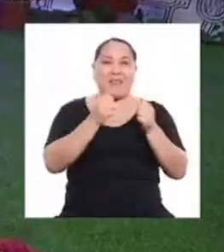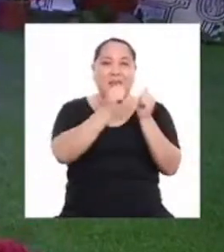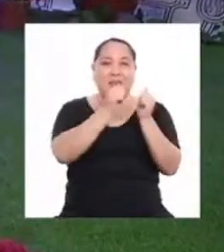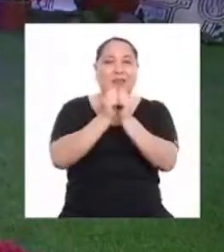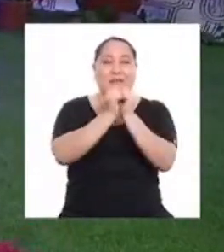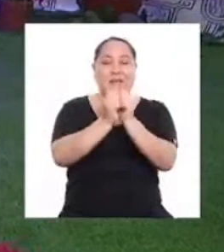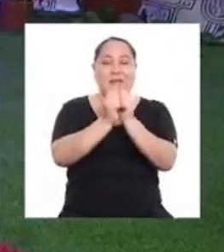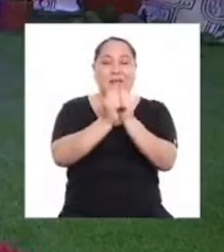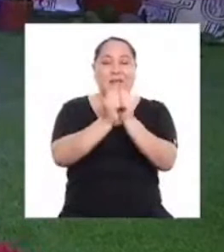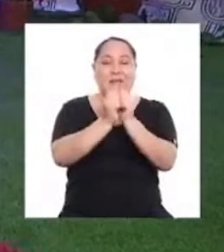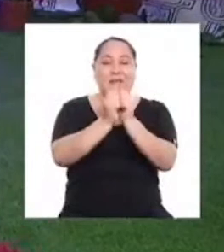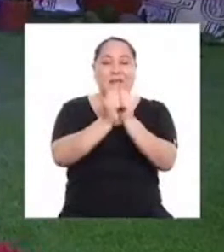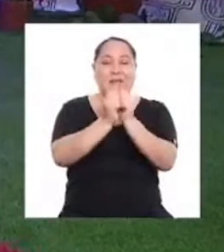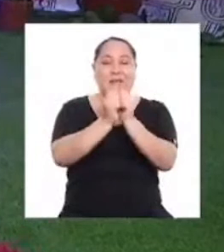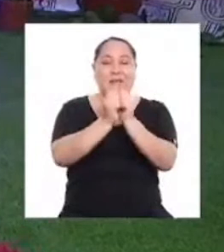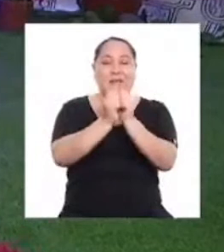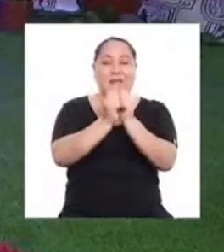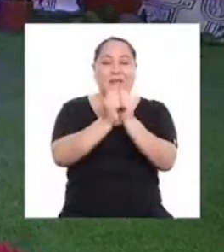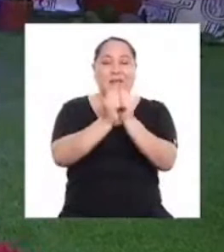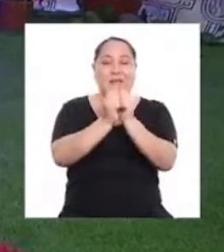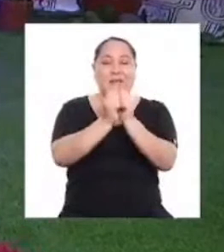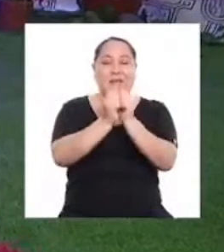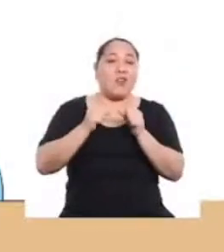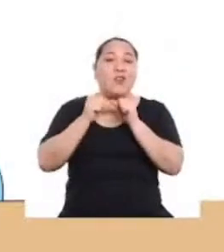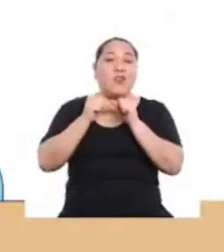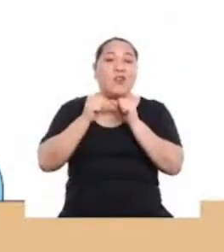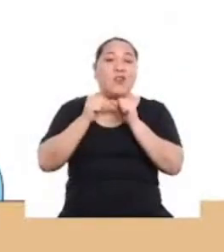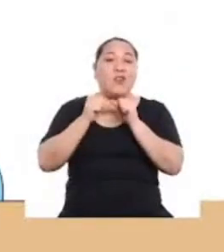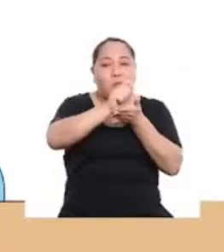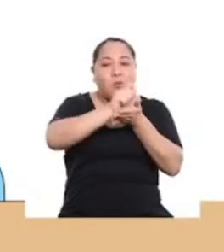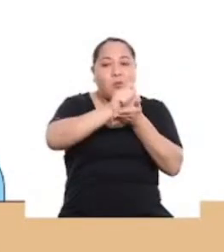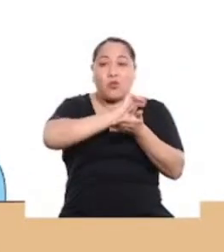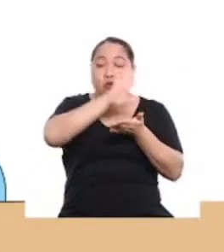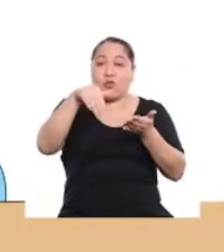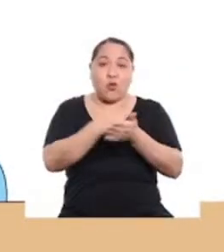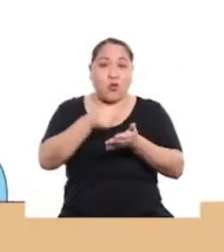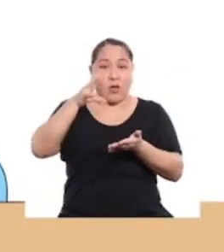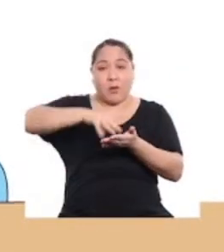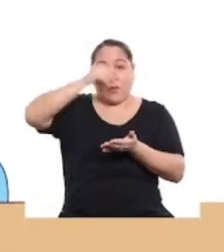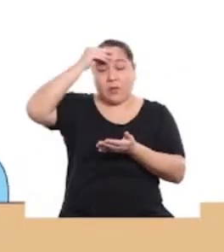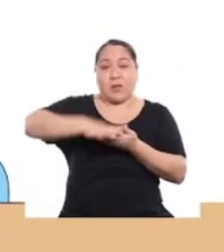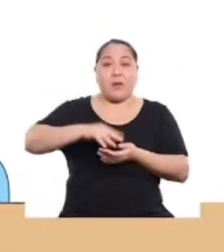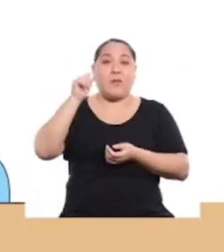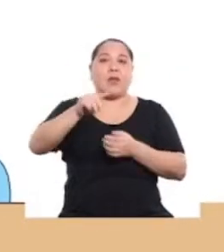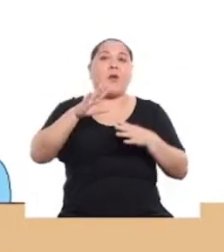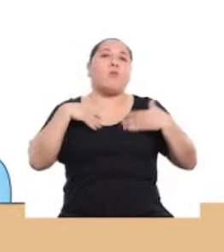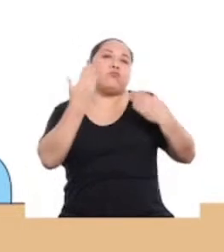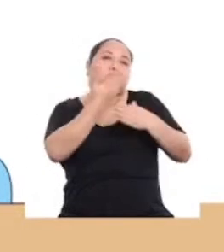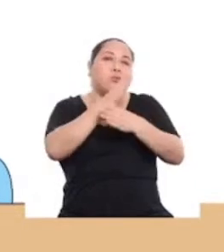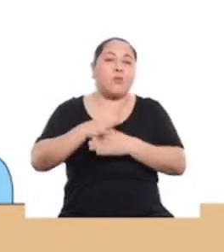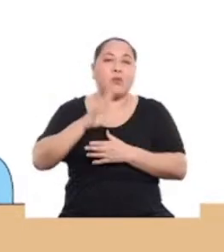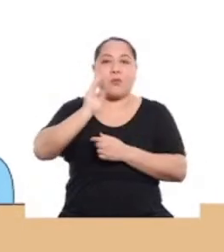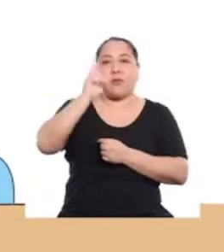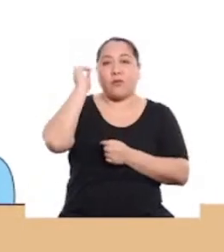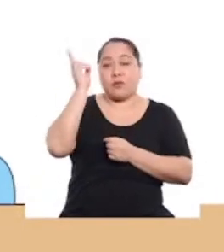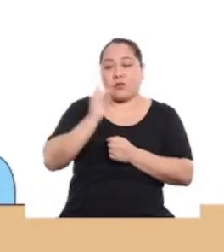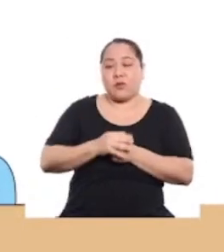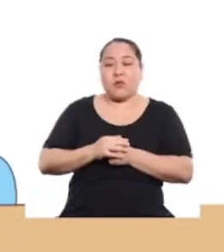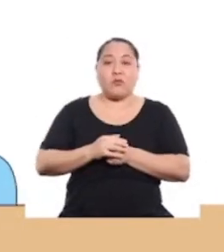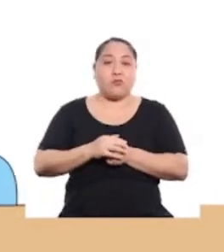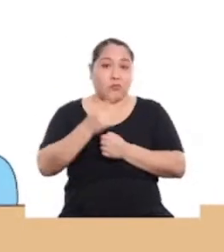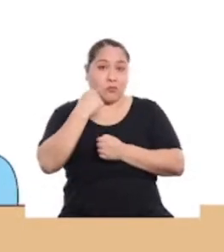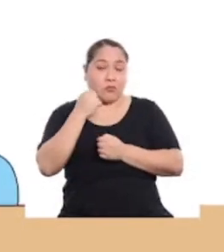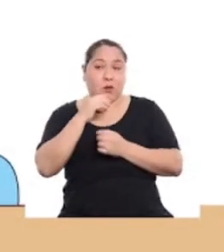Gracias por acompañarnos en el mágico mundo de Decao. Sigan tomando apuntes de todo lo que aprendemos para que lo puedan compartir con sus